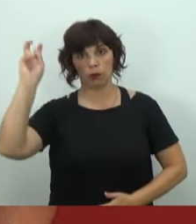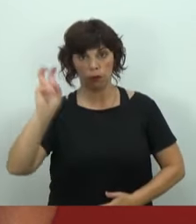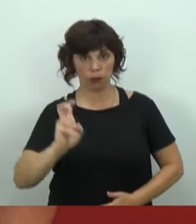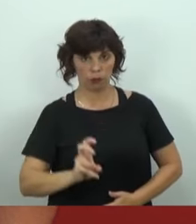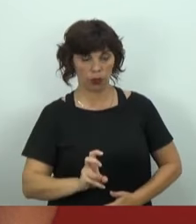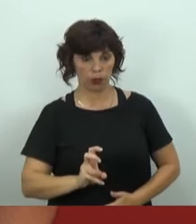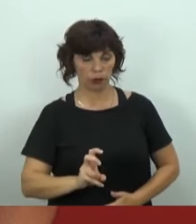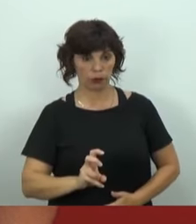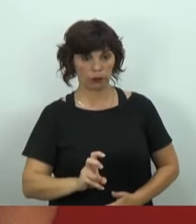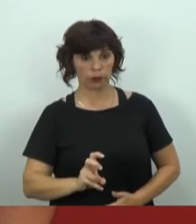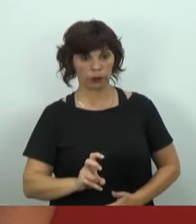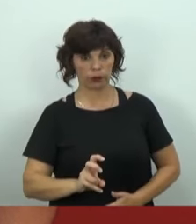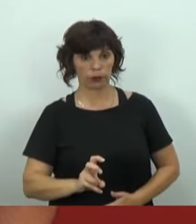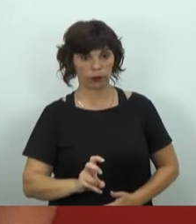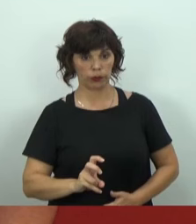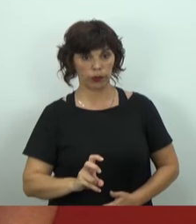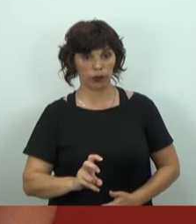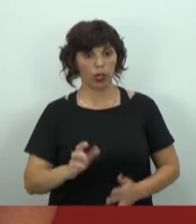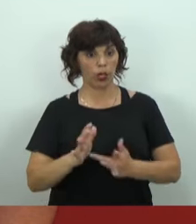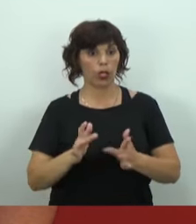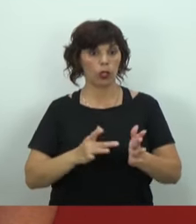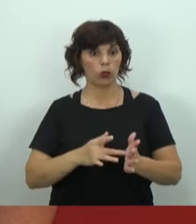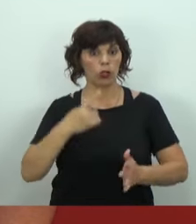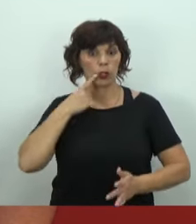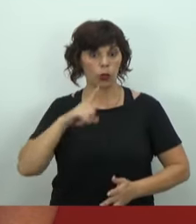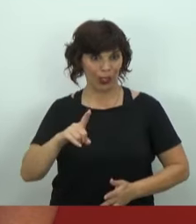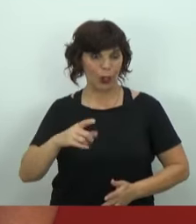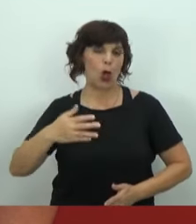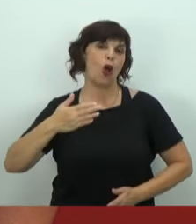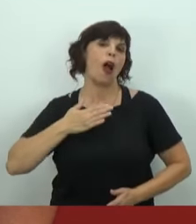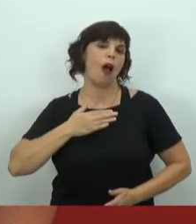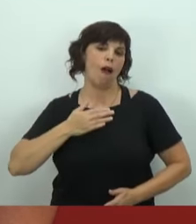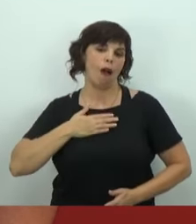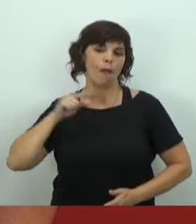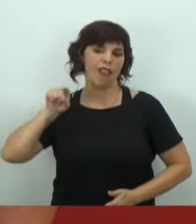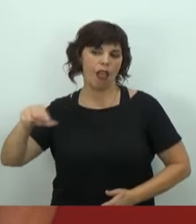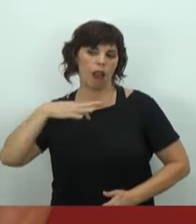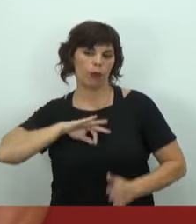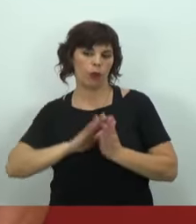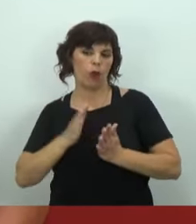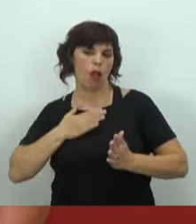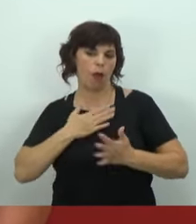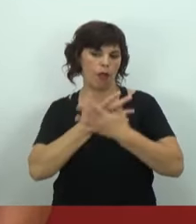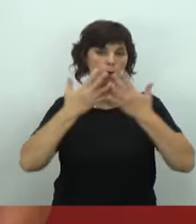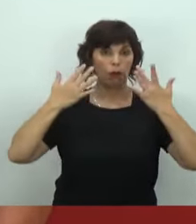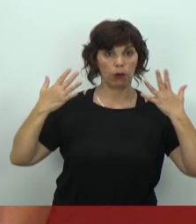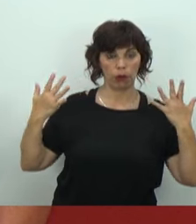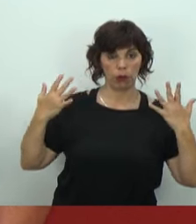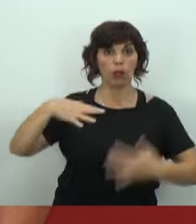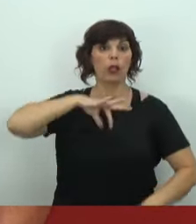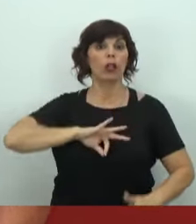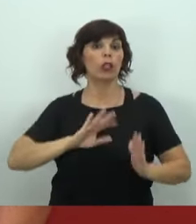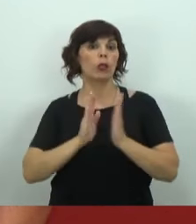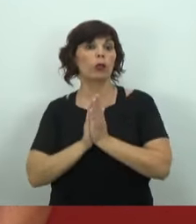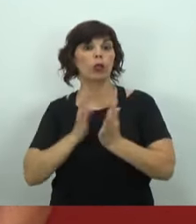Él me va a glorificar, dijo Jesucristo. ¿A quién glorifica el Espíritu